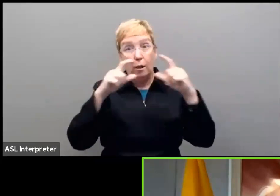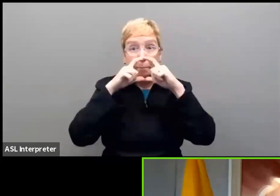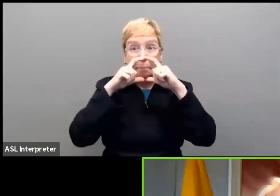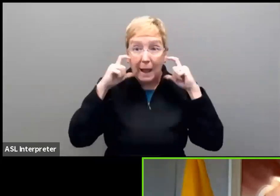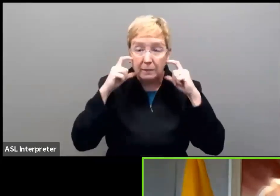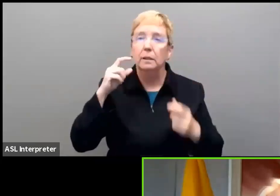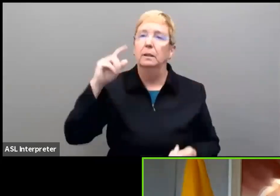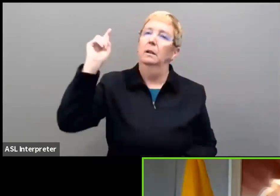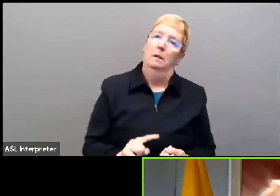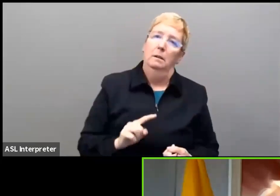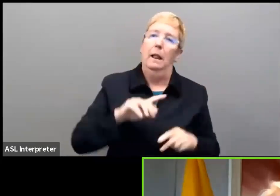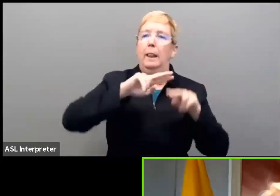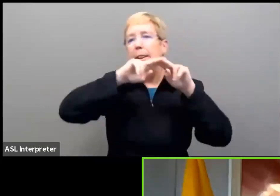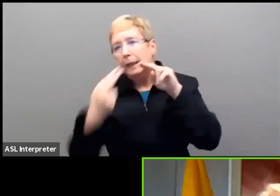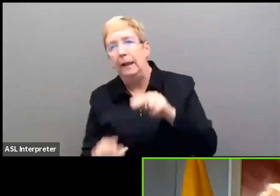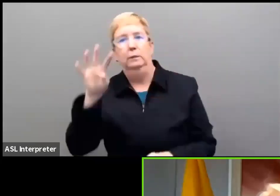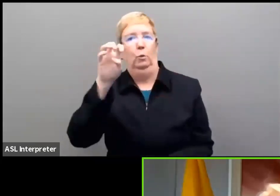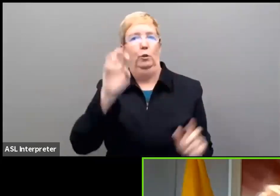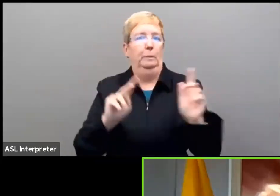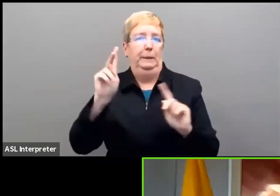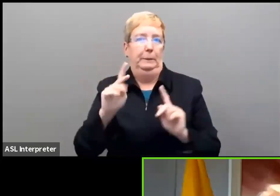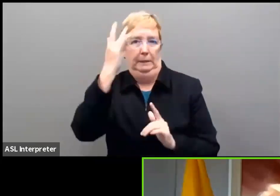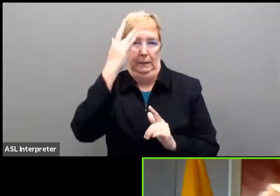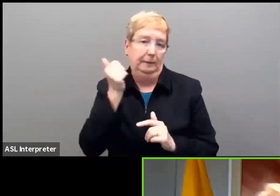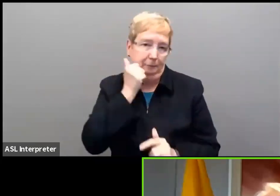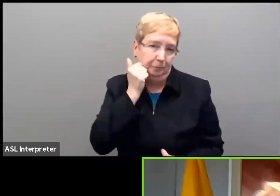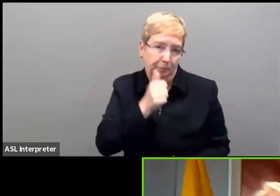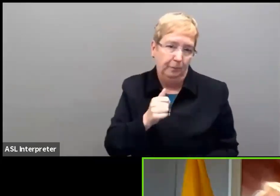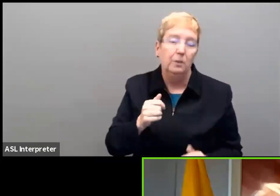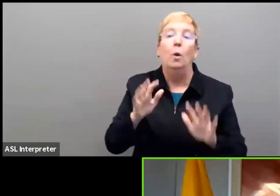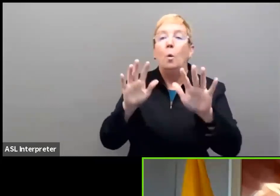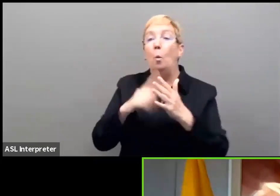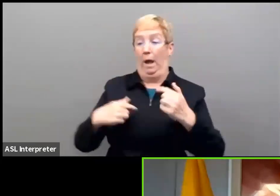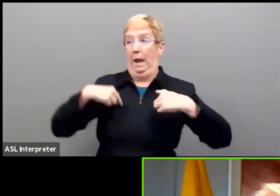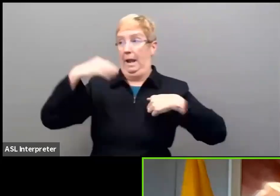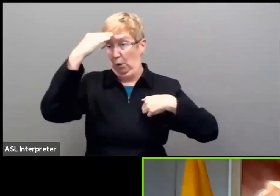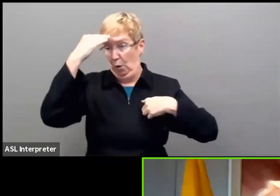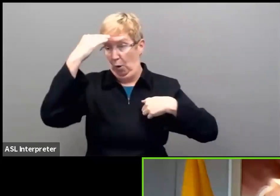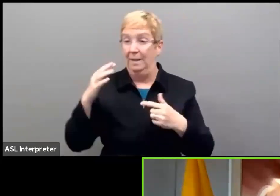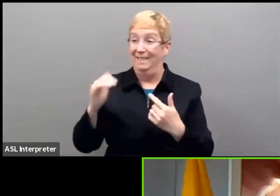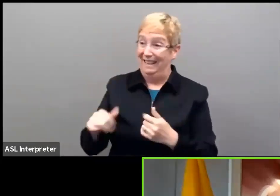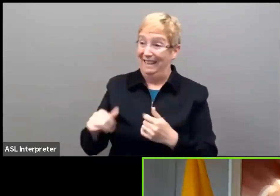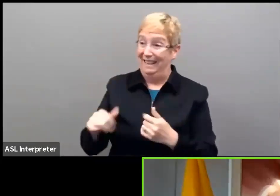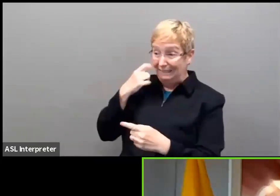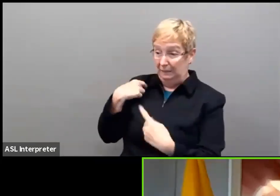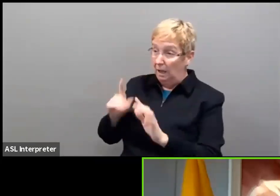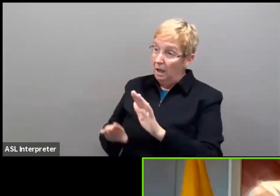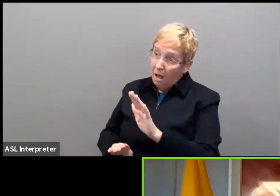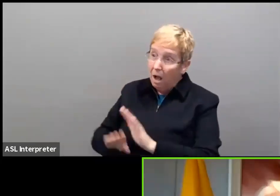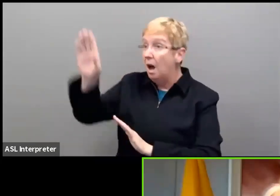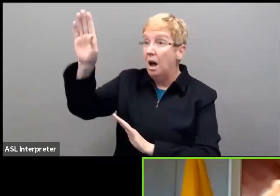sí mismo, yo le puedo entregar la información incluso en las escuelas. Si tenemos el sistema híbrido,